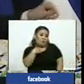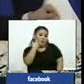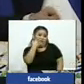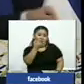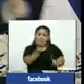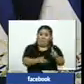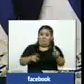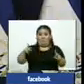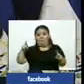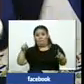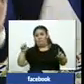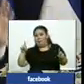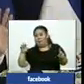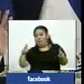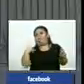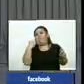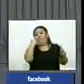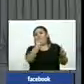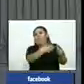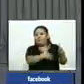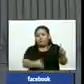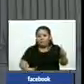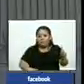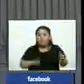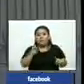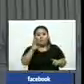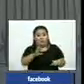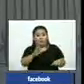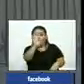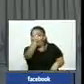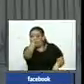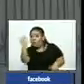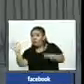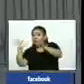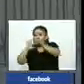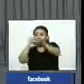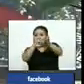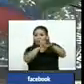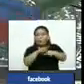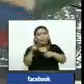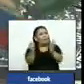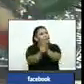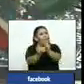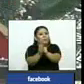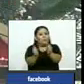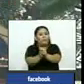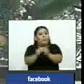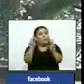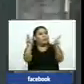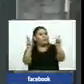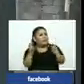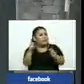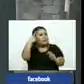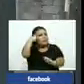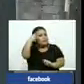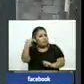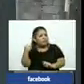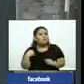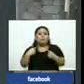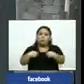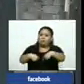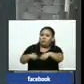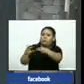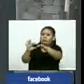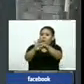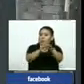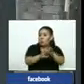pelele de Maduro. Las relaciones con los demás países que se encuentran en crisis sociopolítica se mantendrán mientras